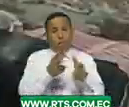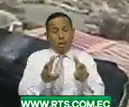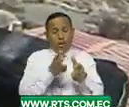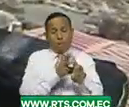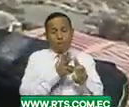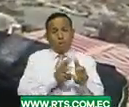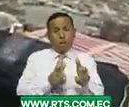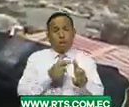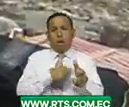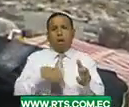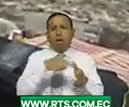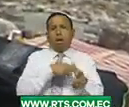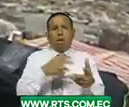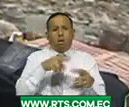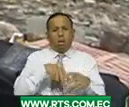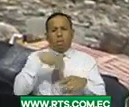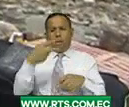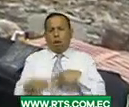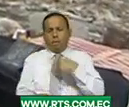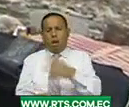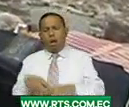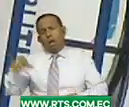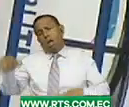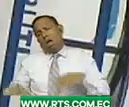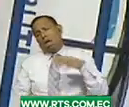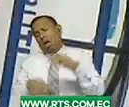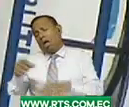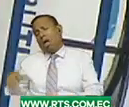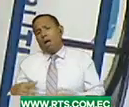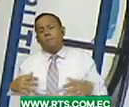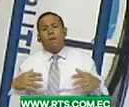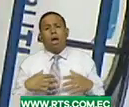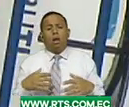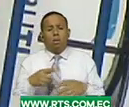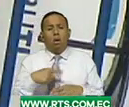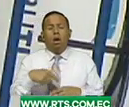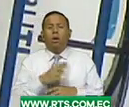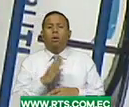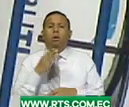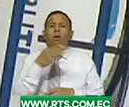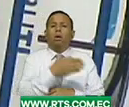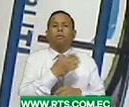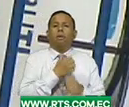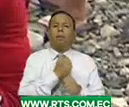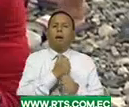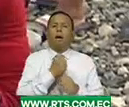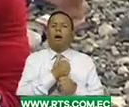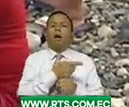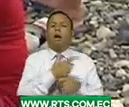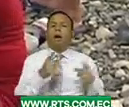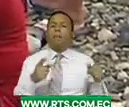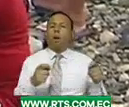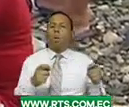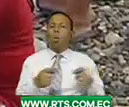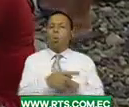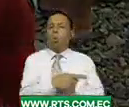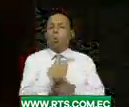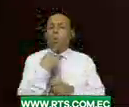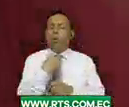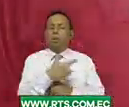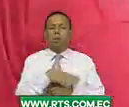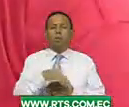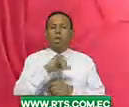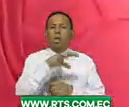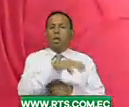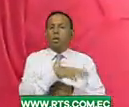los nervios de punta. Iban a trabajar a una camaronera en la isla Santa Ana, pero según el capitán... Una